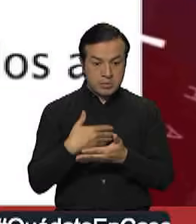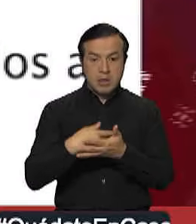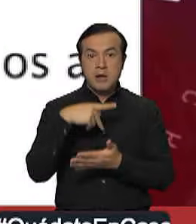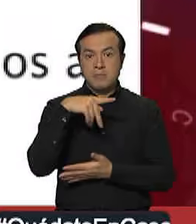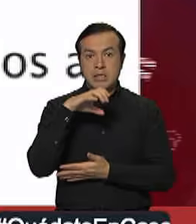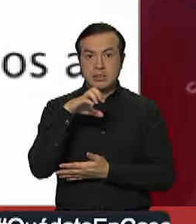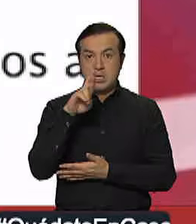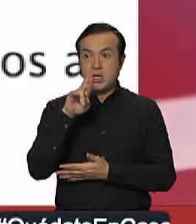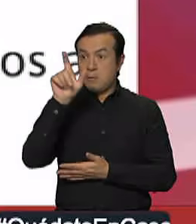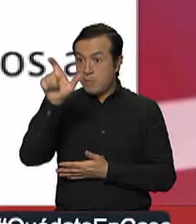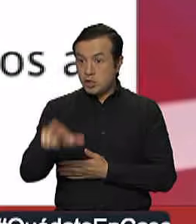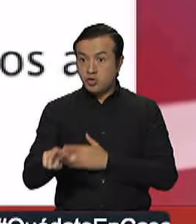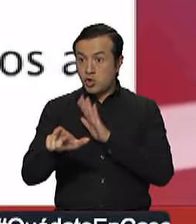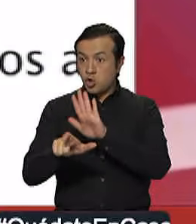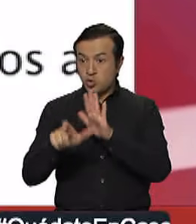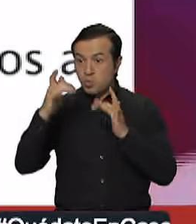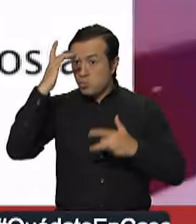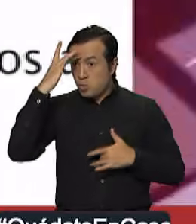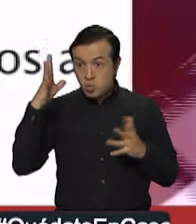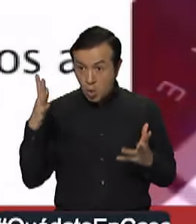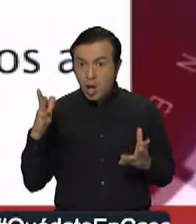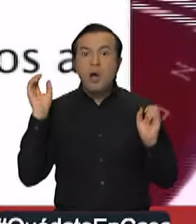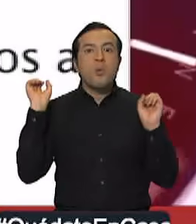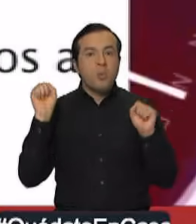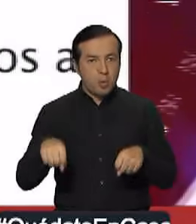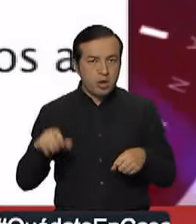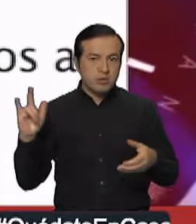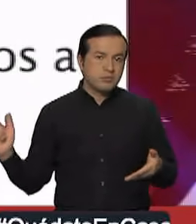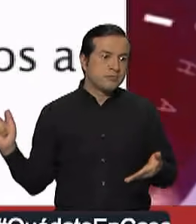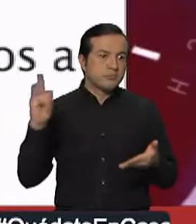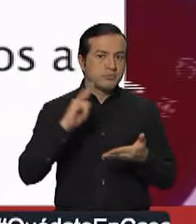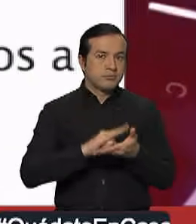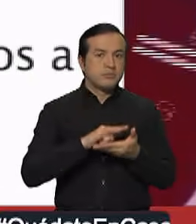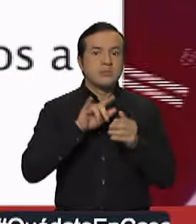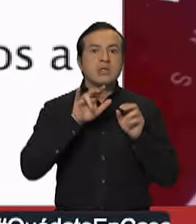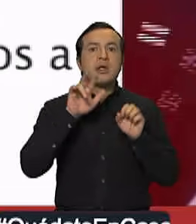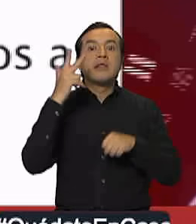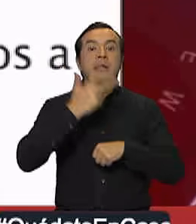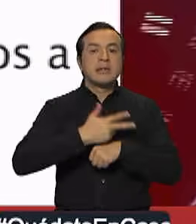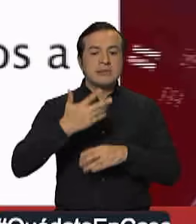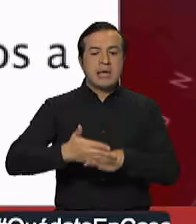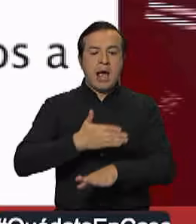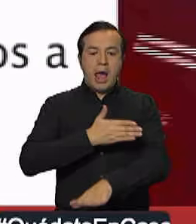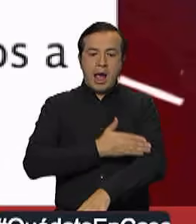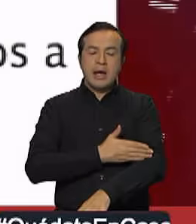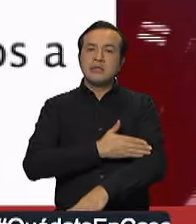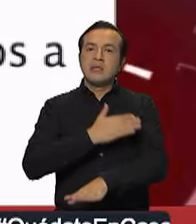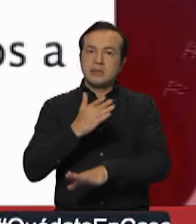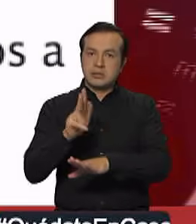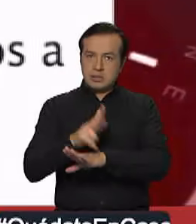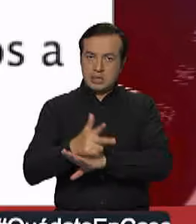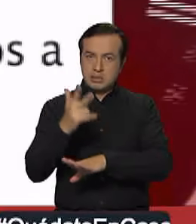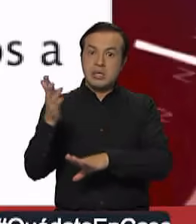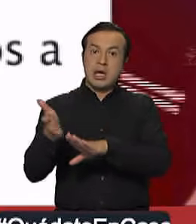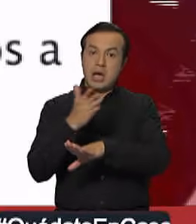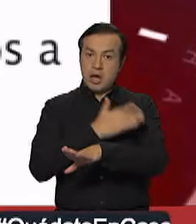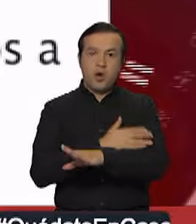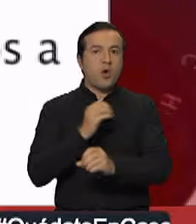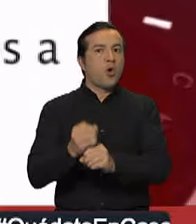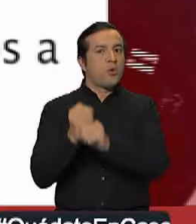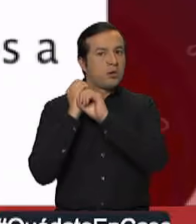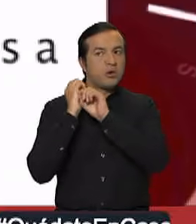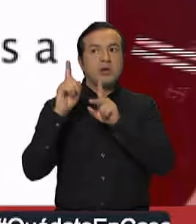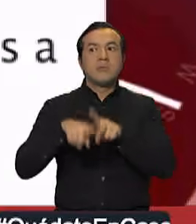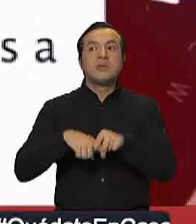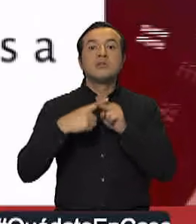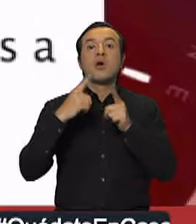certifique que el pasajero dio negativo, realizada máximo 72 horas antes de embarcar. La obligatoriedad inicia